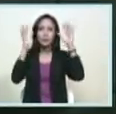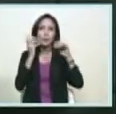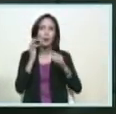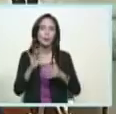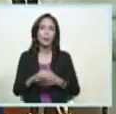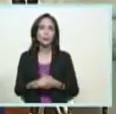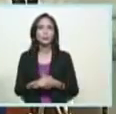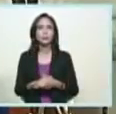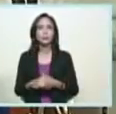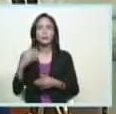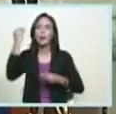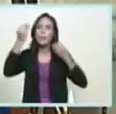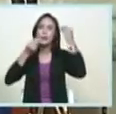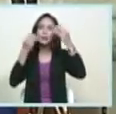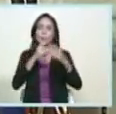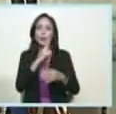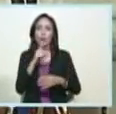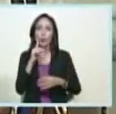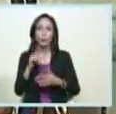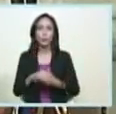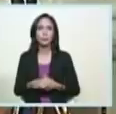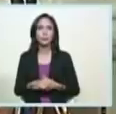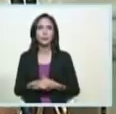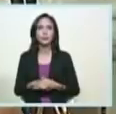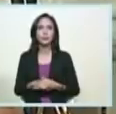que voy a compartir con ustedes